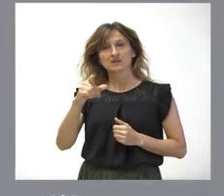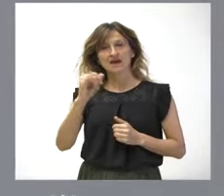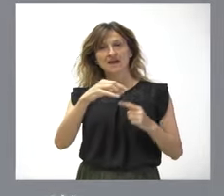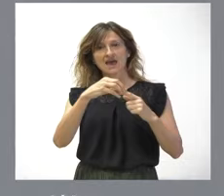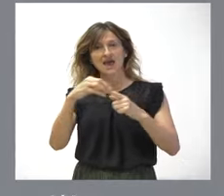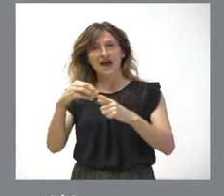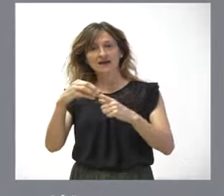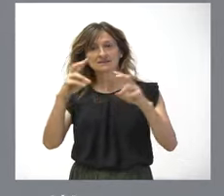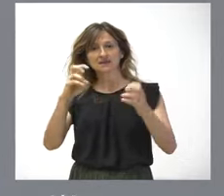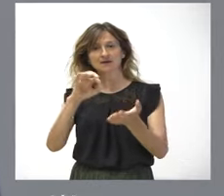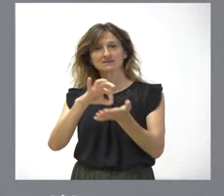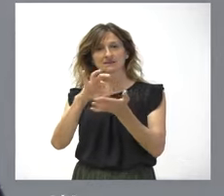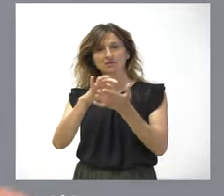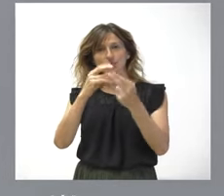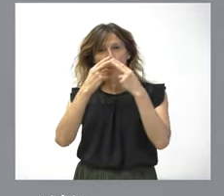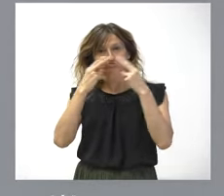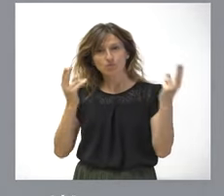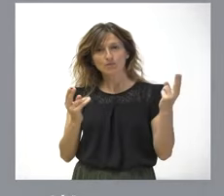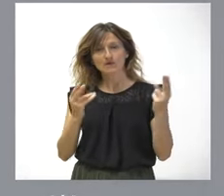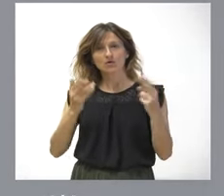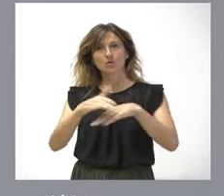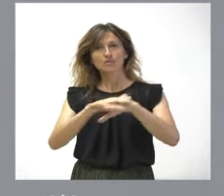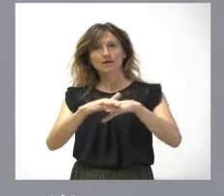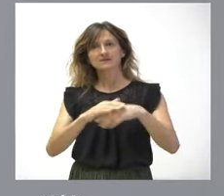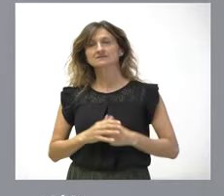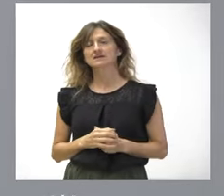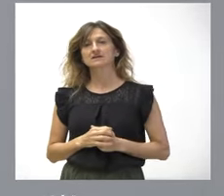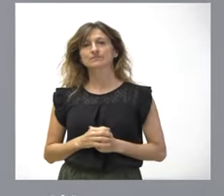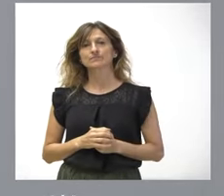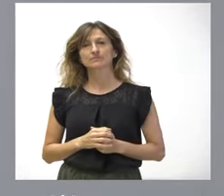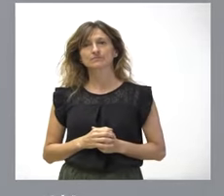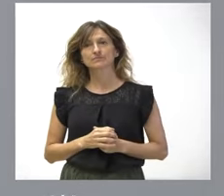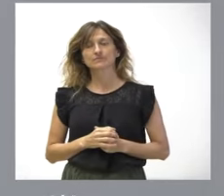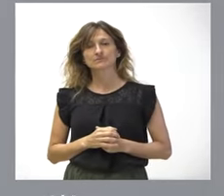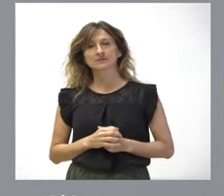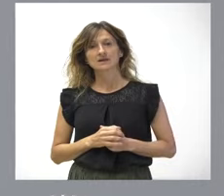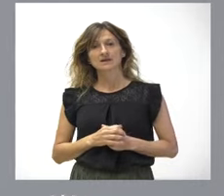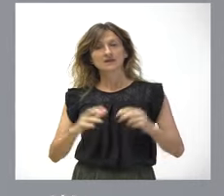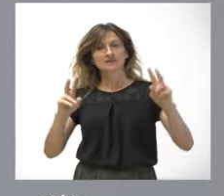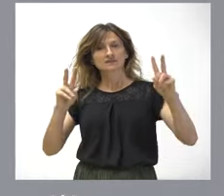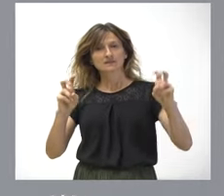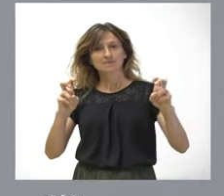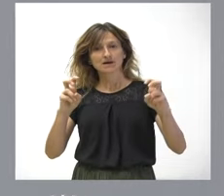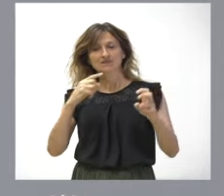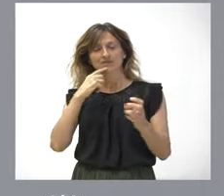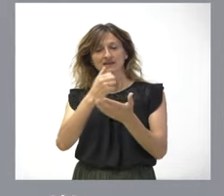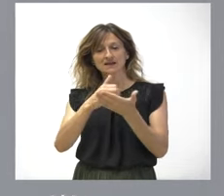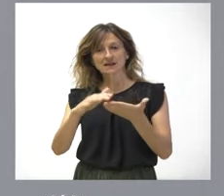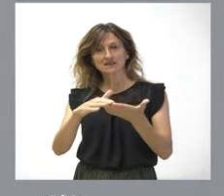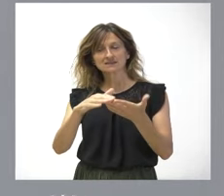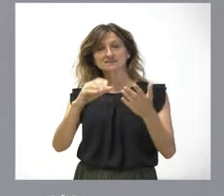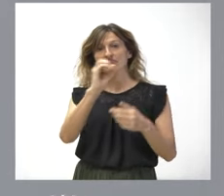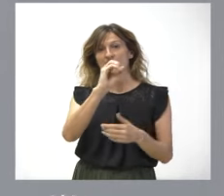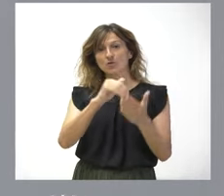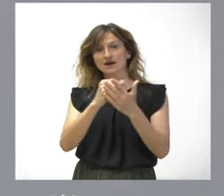de la prestación de servicios públicos enales básicamente esta extensión de la gratuidad de la educación de c a